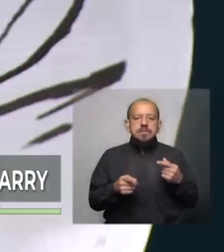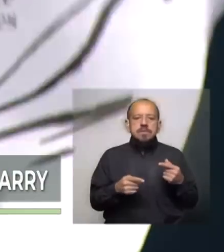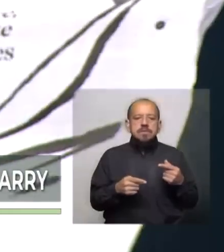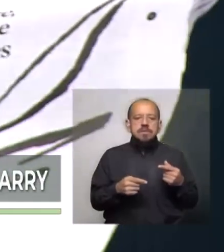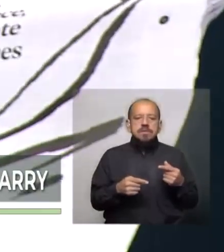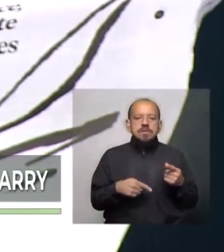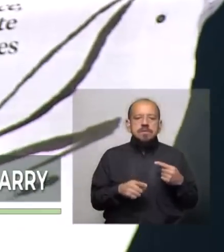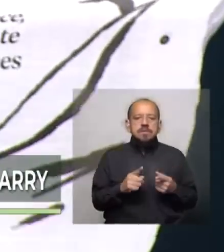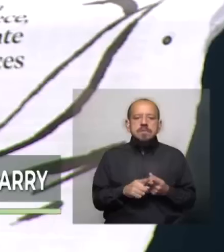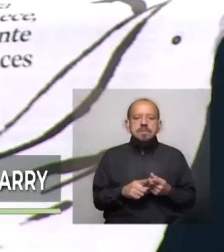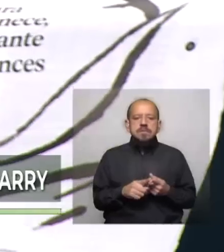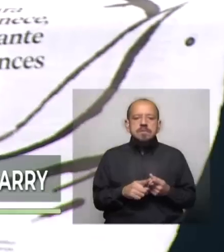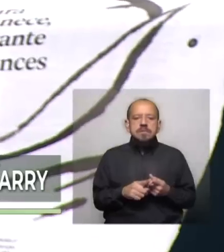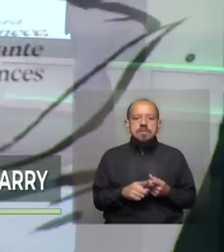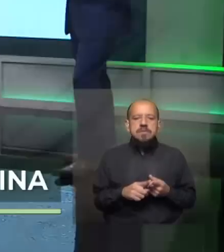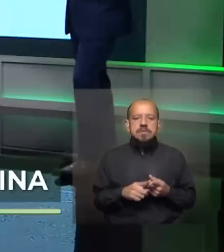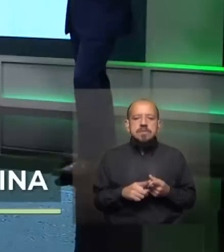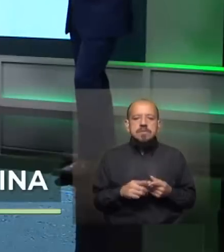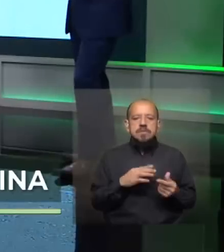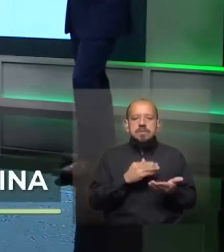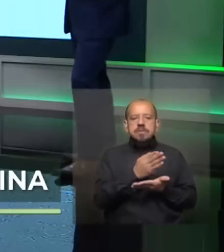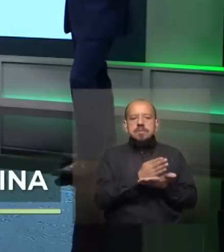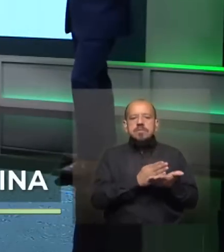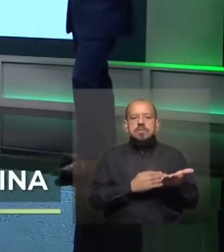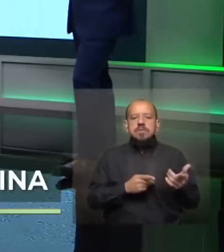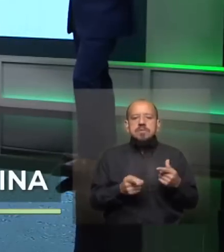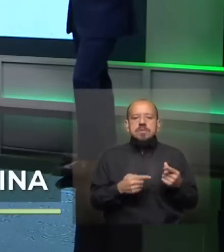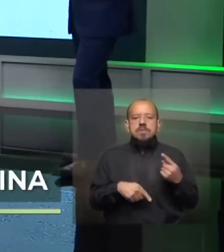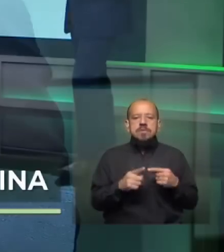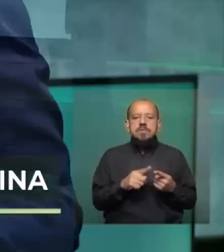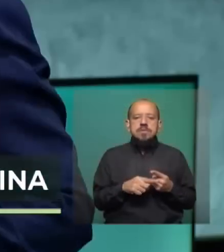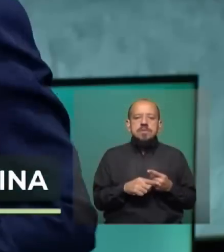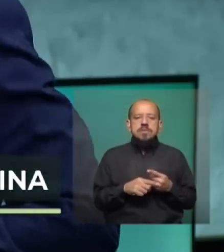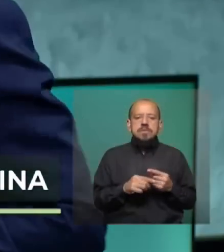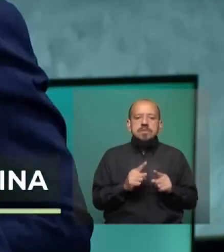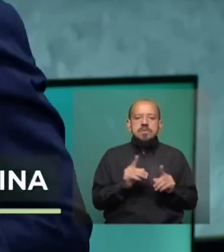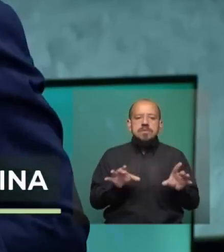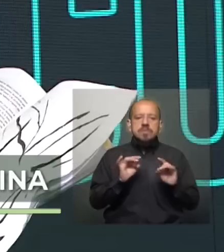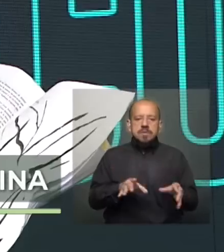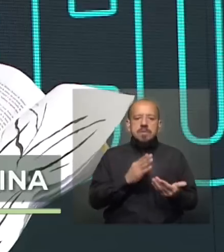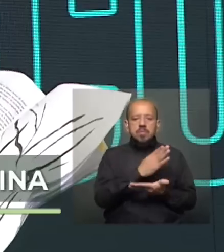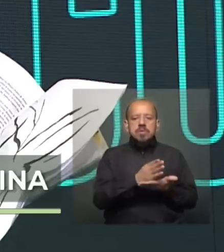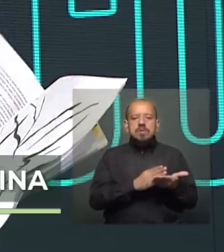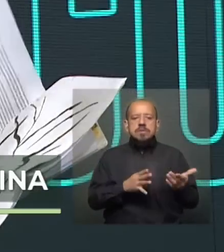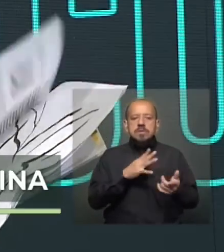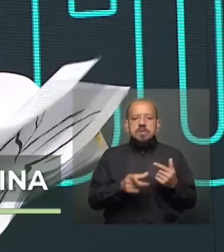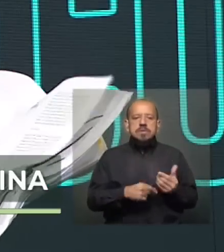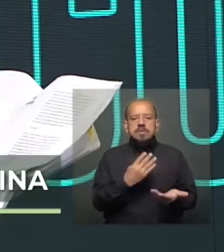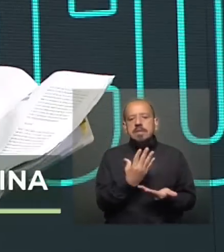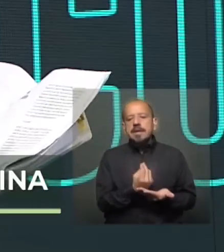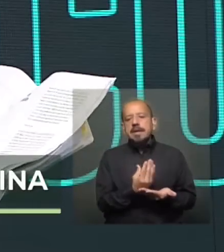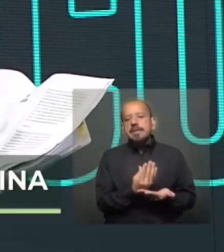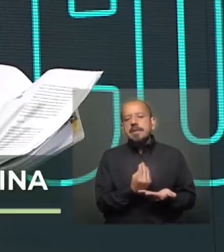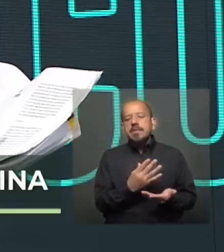un poco ajada por cómo estaban armadas las columnas pero no hay solo poesía no no hay poesía hay narrativa